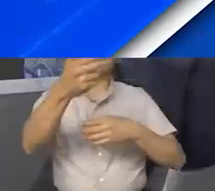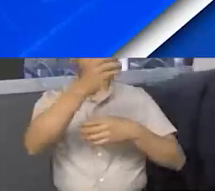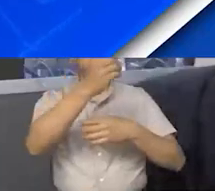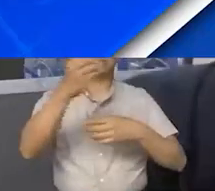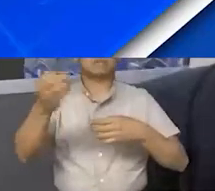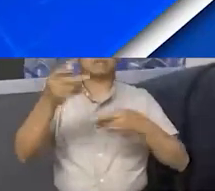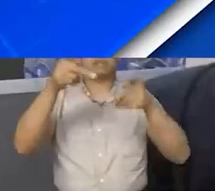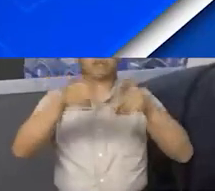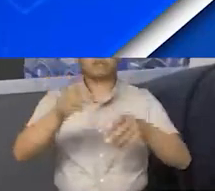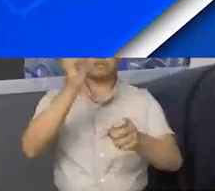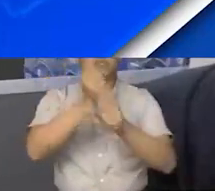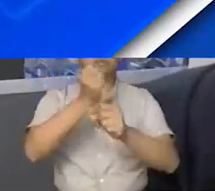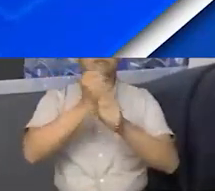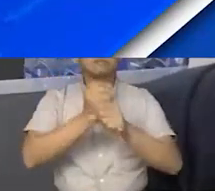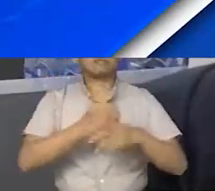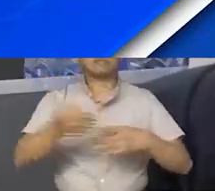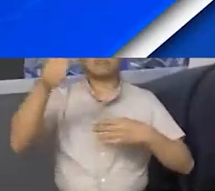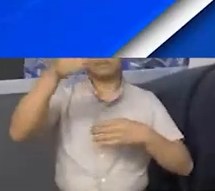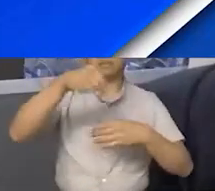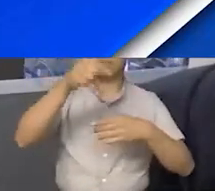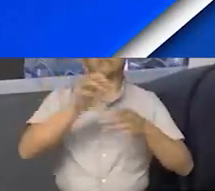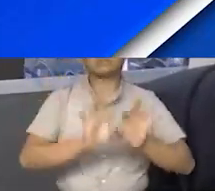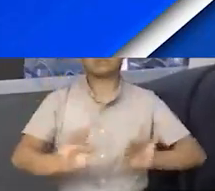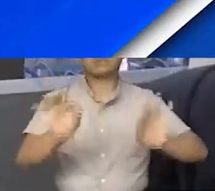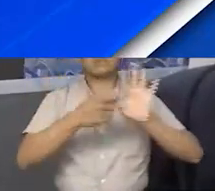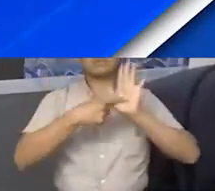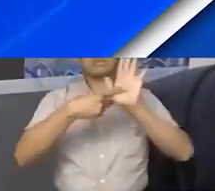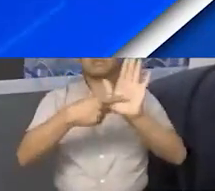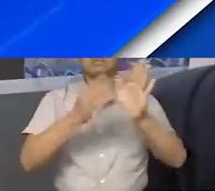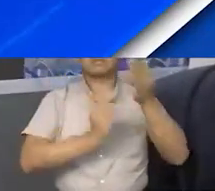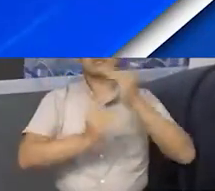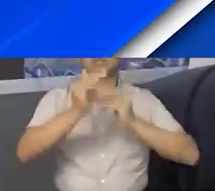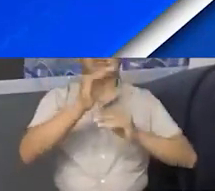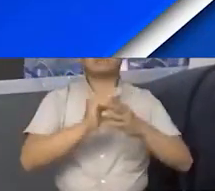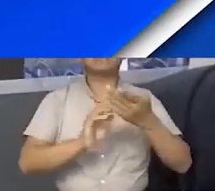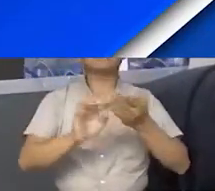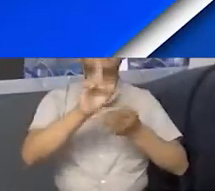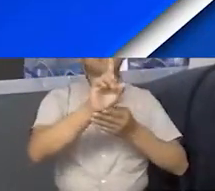productores privados. Este rubro representa más de